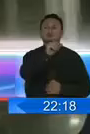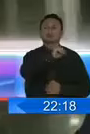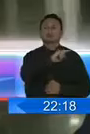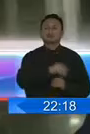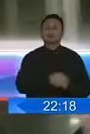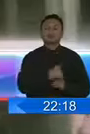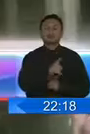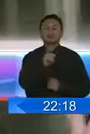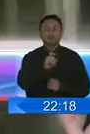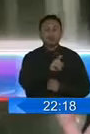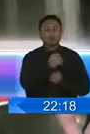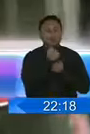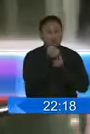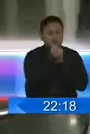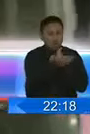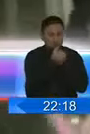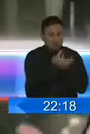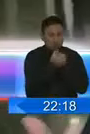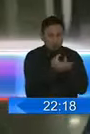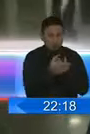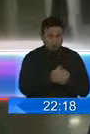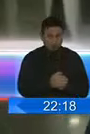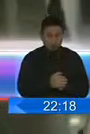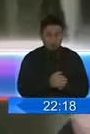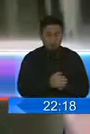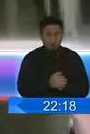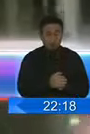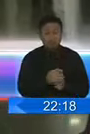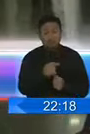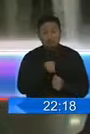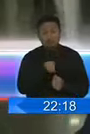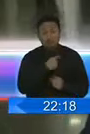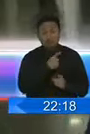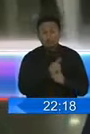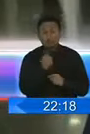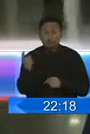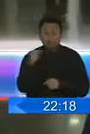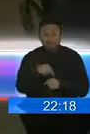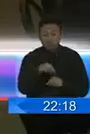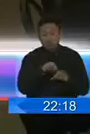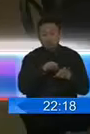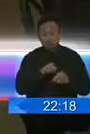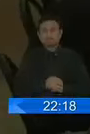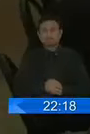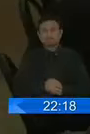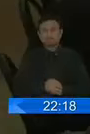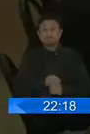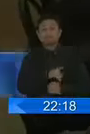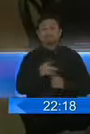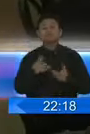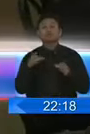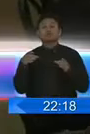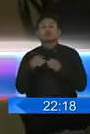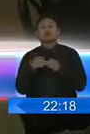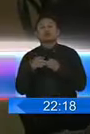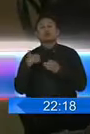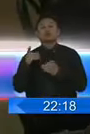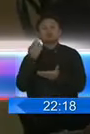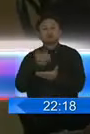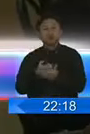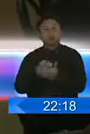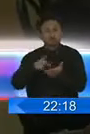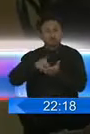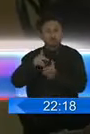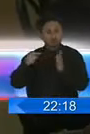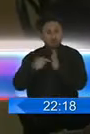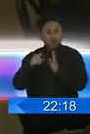tener información irrestricta. Entonces, yo por eso hacía esta particularidad. Partiendo de esto, la Comisión de Régimen Económico y Tributario